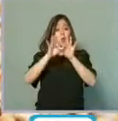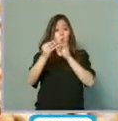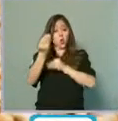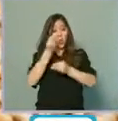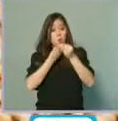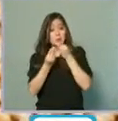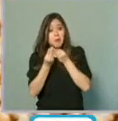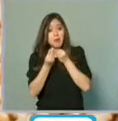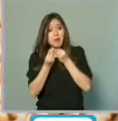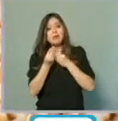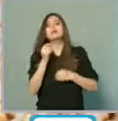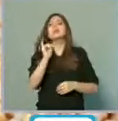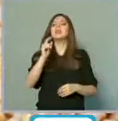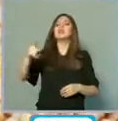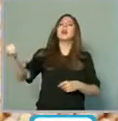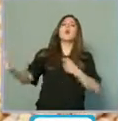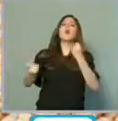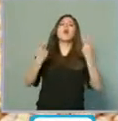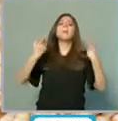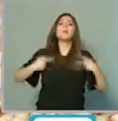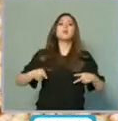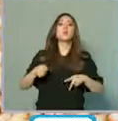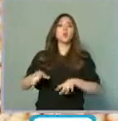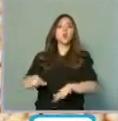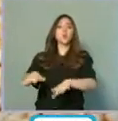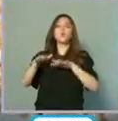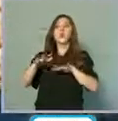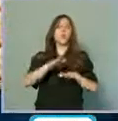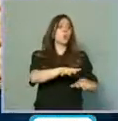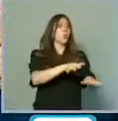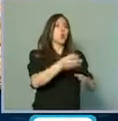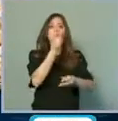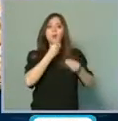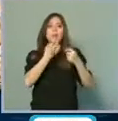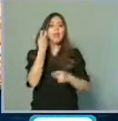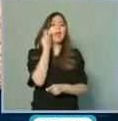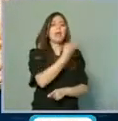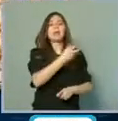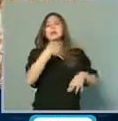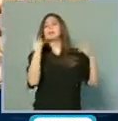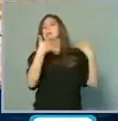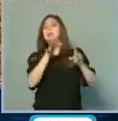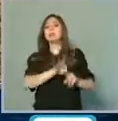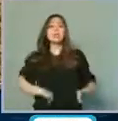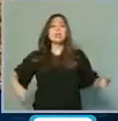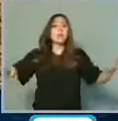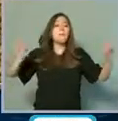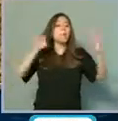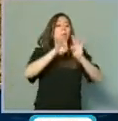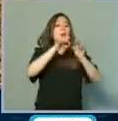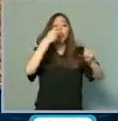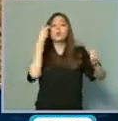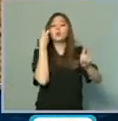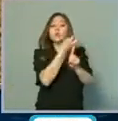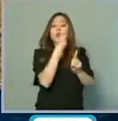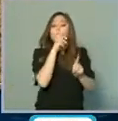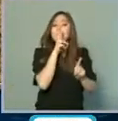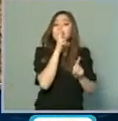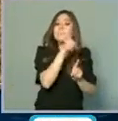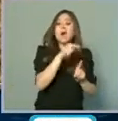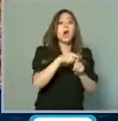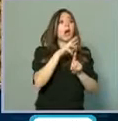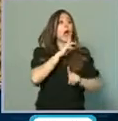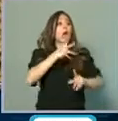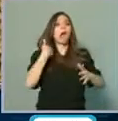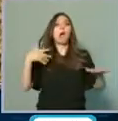no pensar que ningún alimento es superalimento, ninguno. No hay ninguno que sea superalimento ni que le demos características sobrenaturales